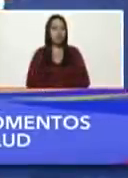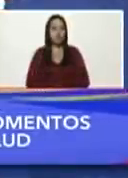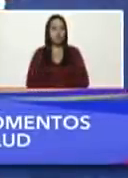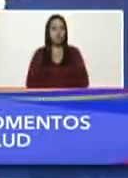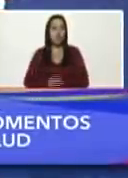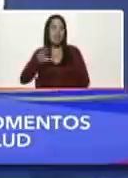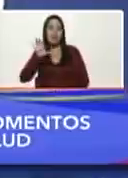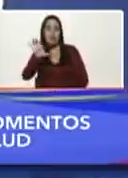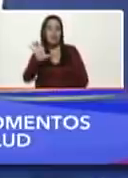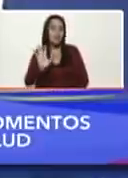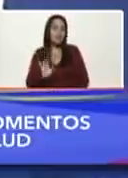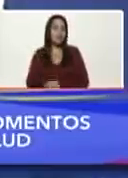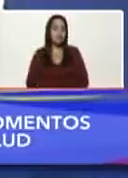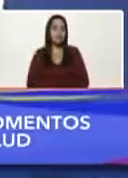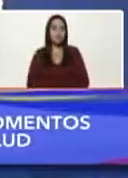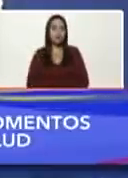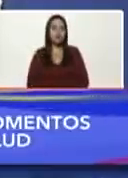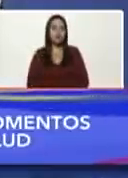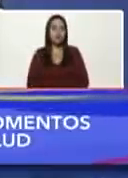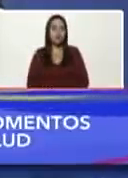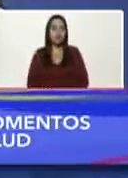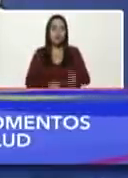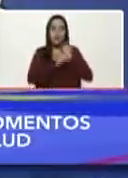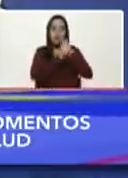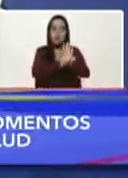patria y nuestro símbolo.